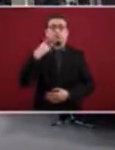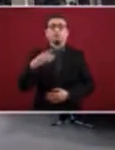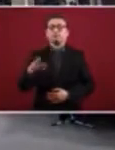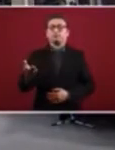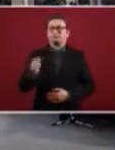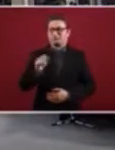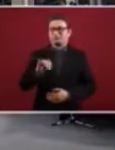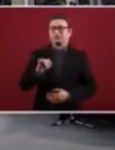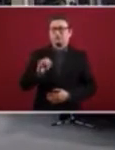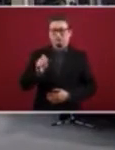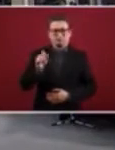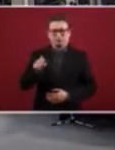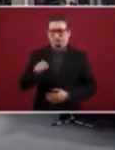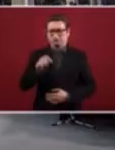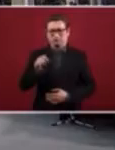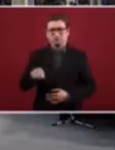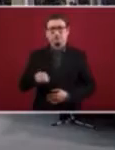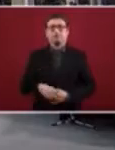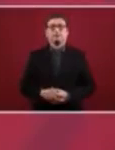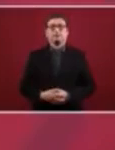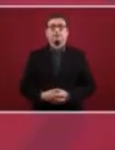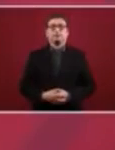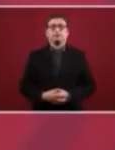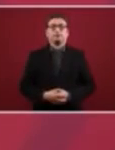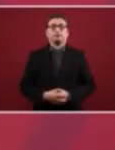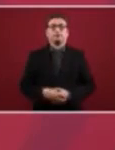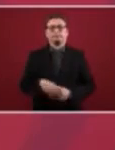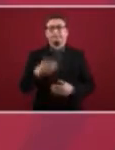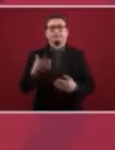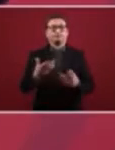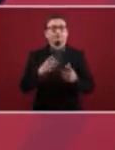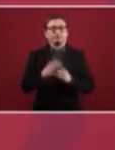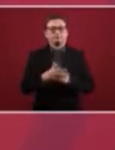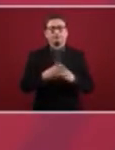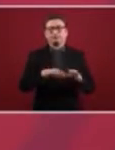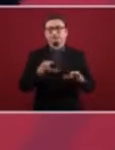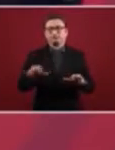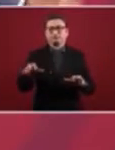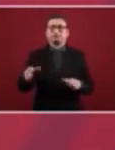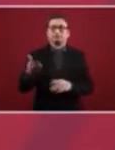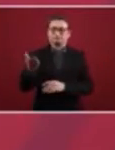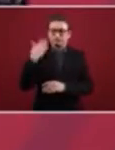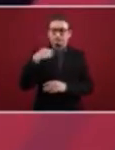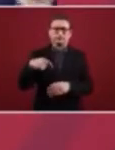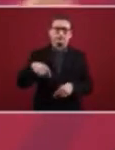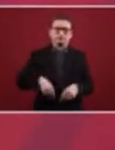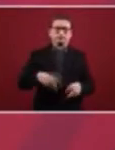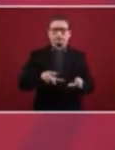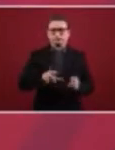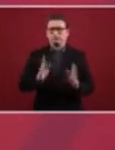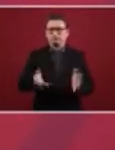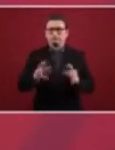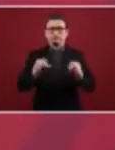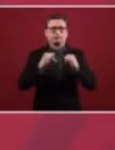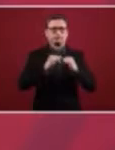mismo. Pues todas esas comisiones, ya lo hemos hablado aquí, los institutos,